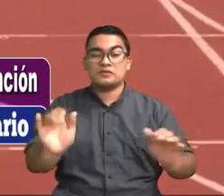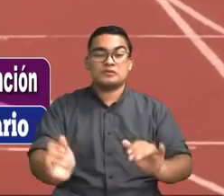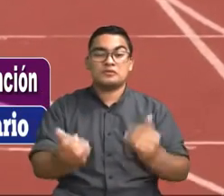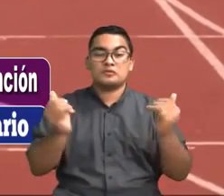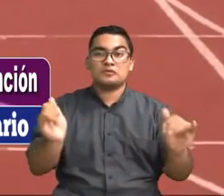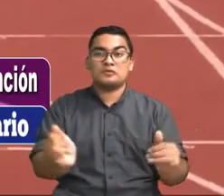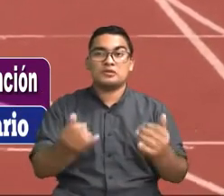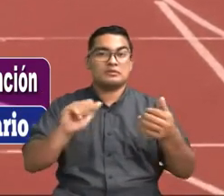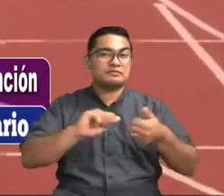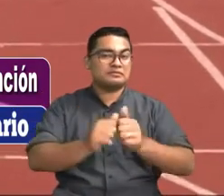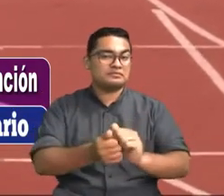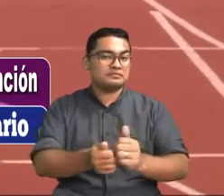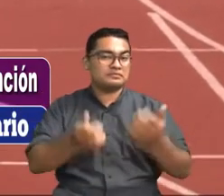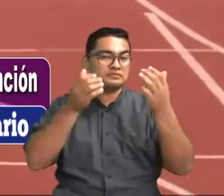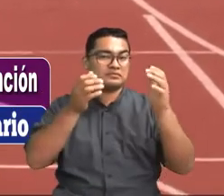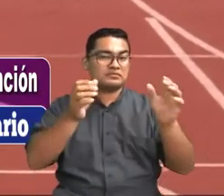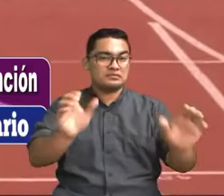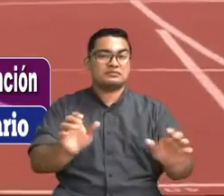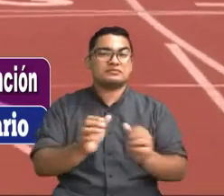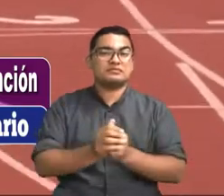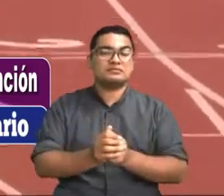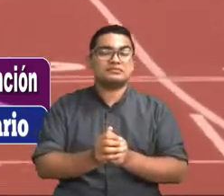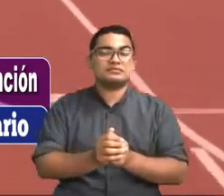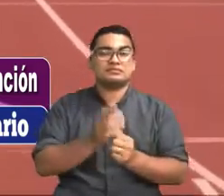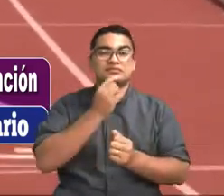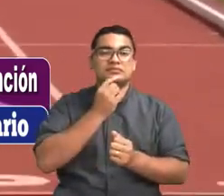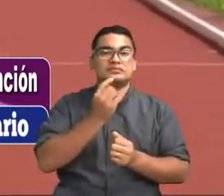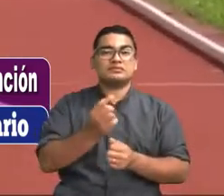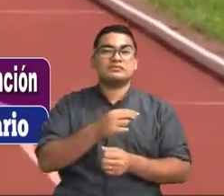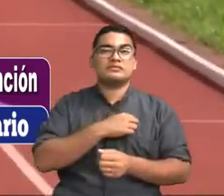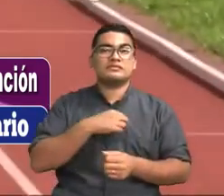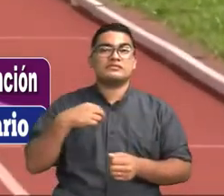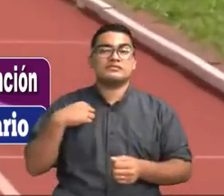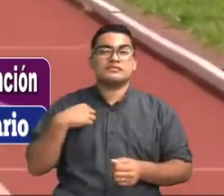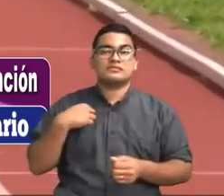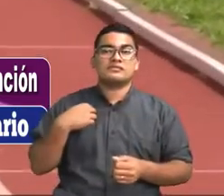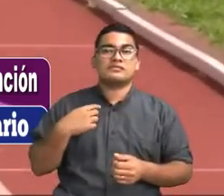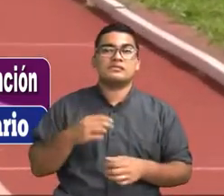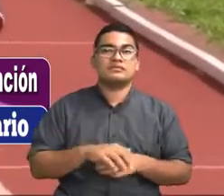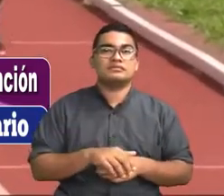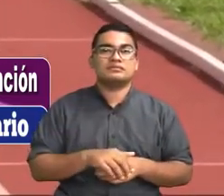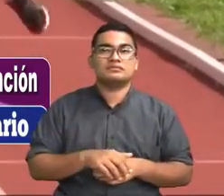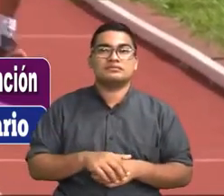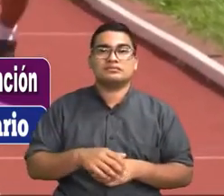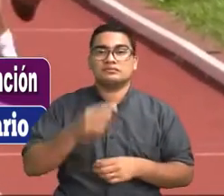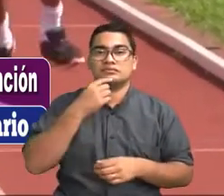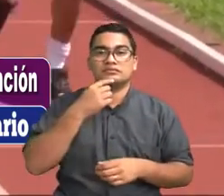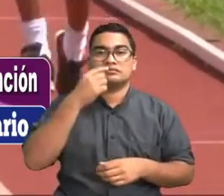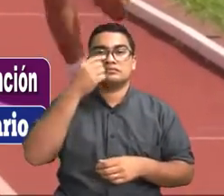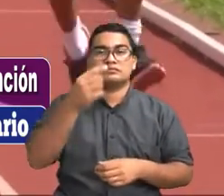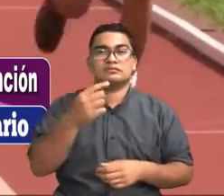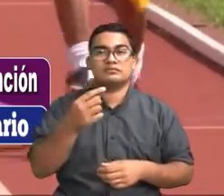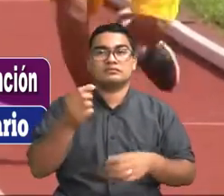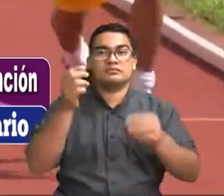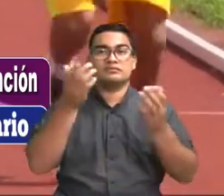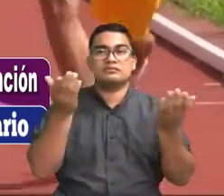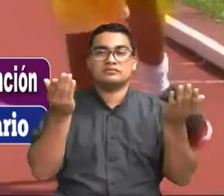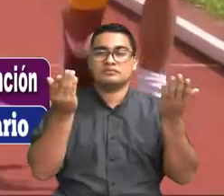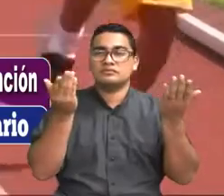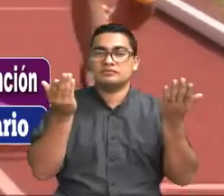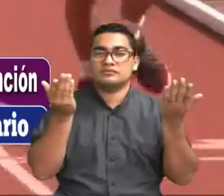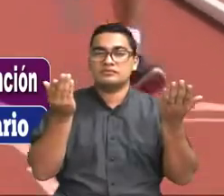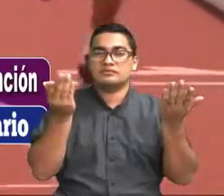juegan, que hacen deporte, que hacen cultura. Entonces creo que una de las mayores, digamos,